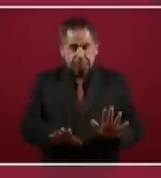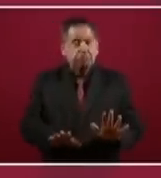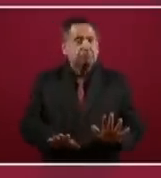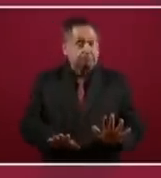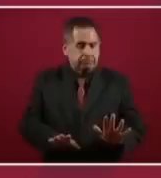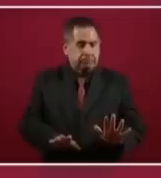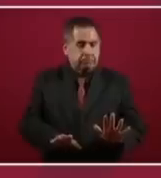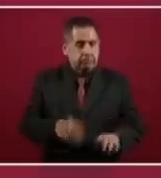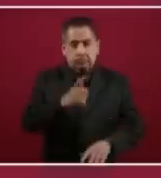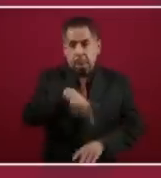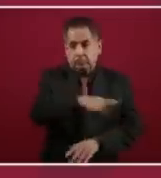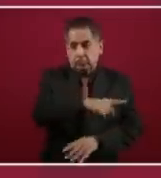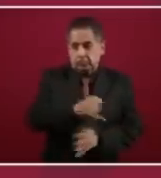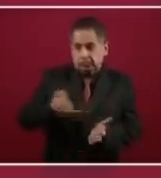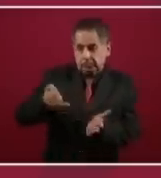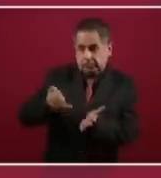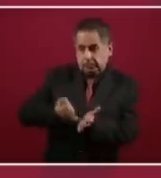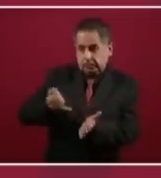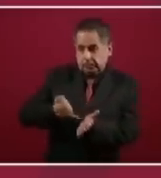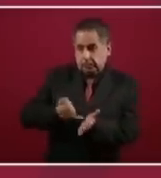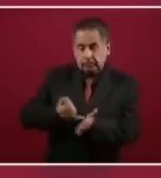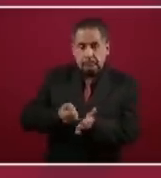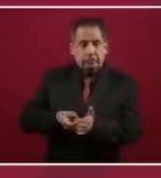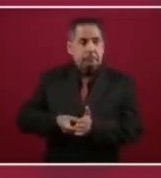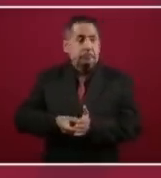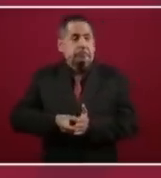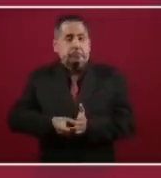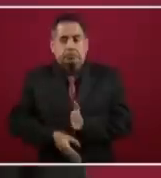que los impuestos no